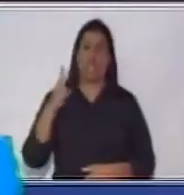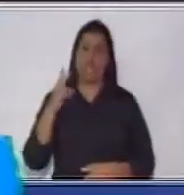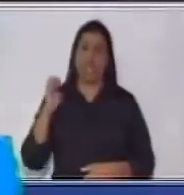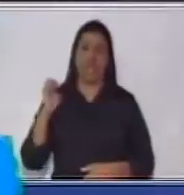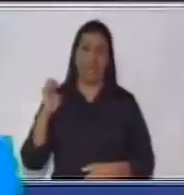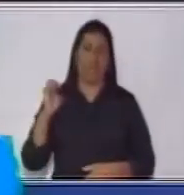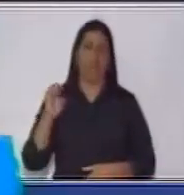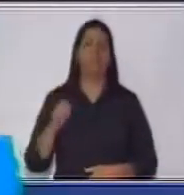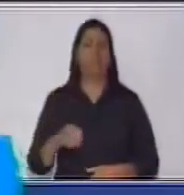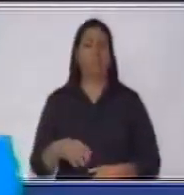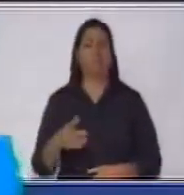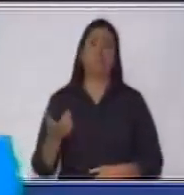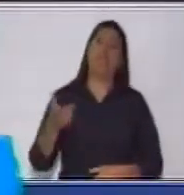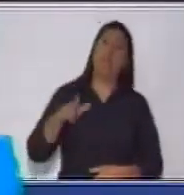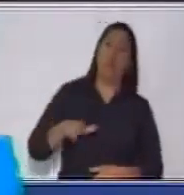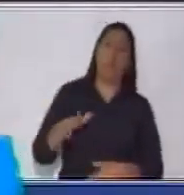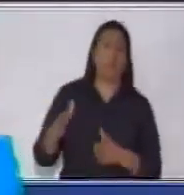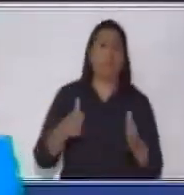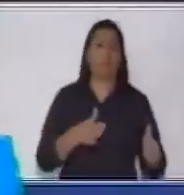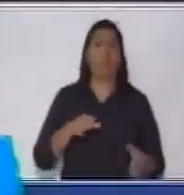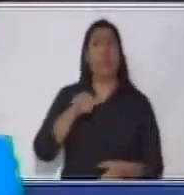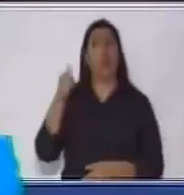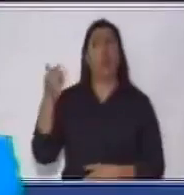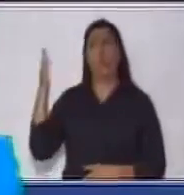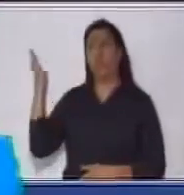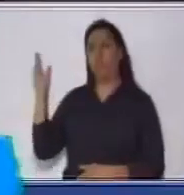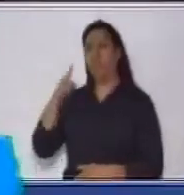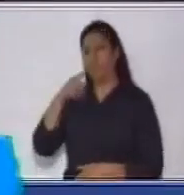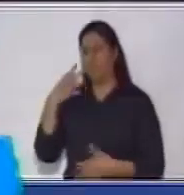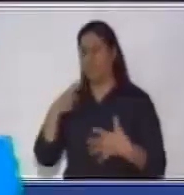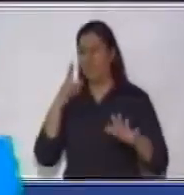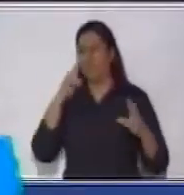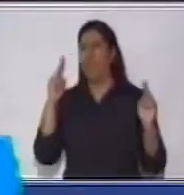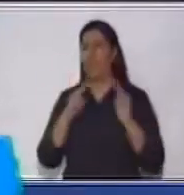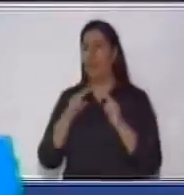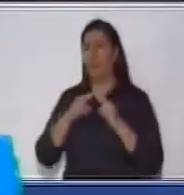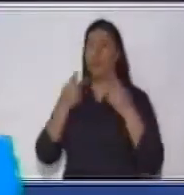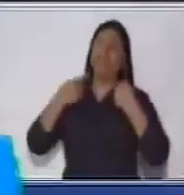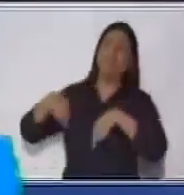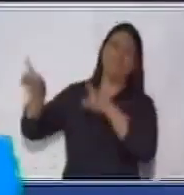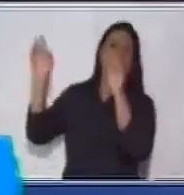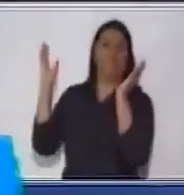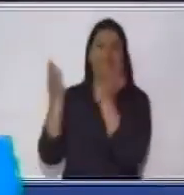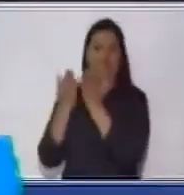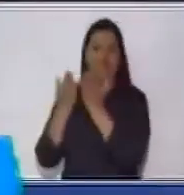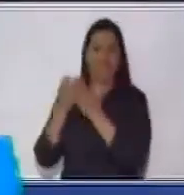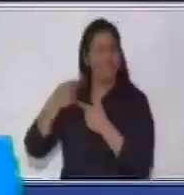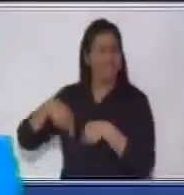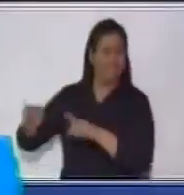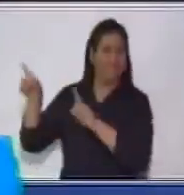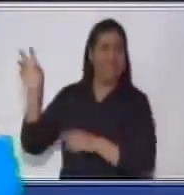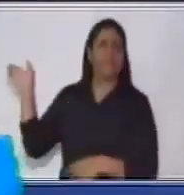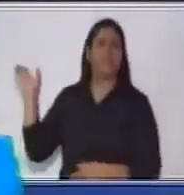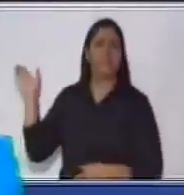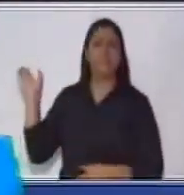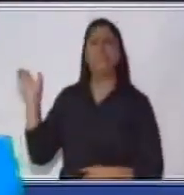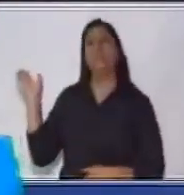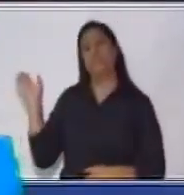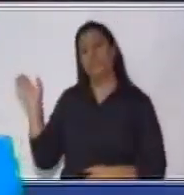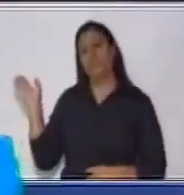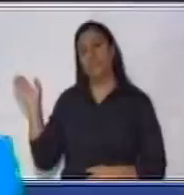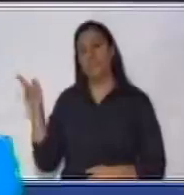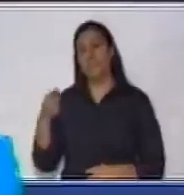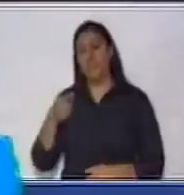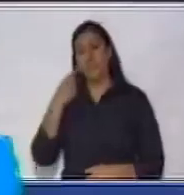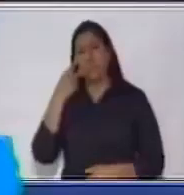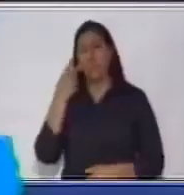Luego tenemos acá, esto tú ya lo has de conocer, cuando ibas a estudiar o algunos conocidos puedes ver, o gente en